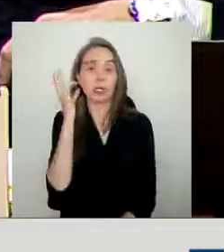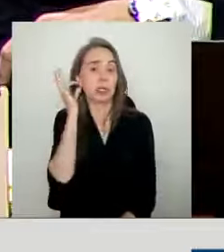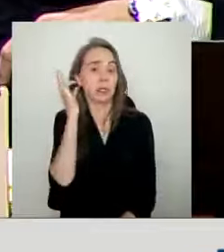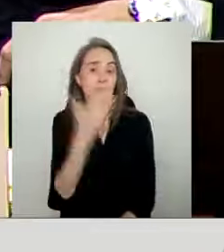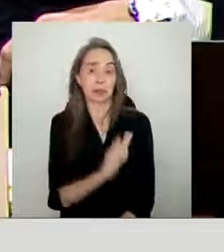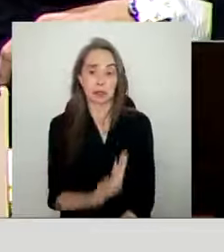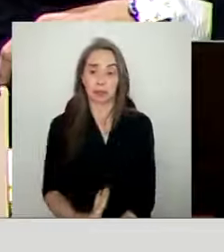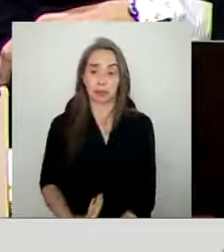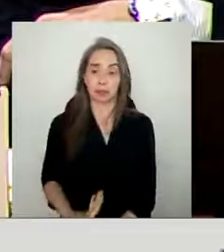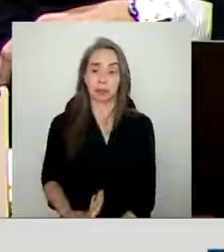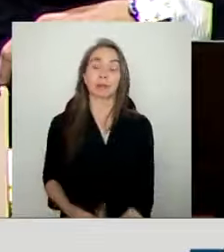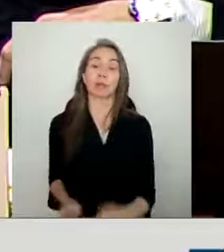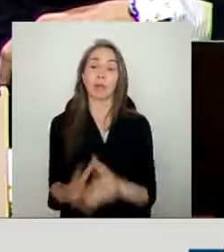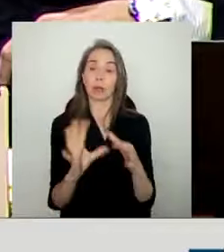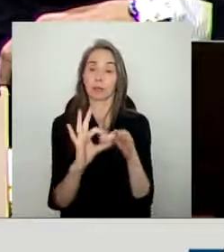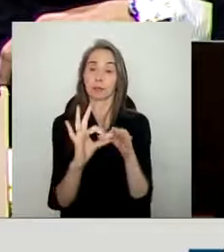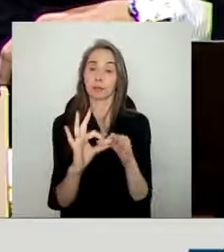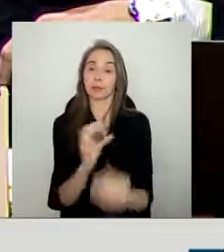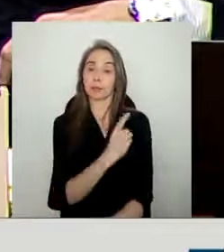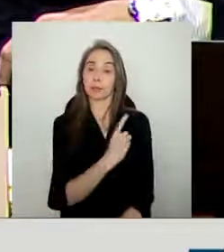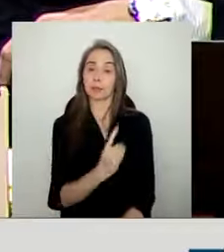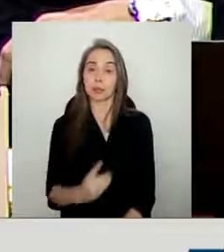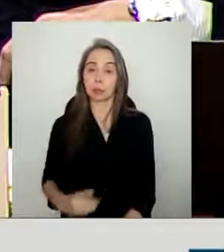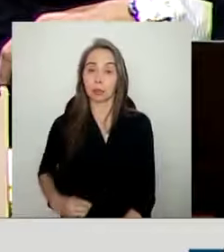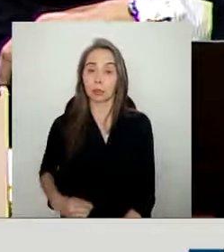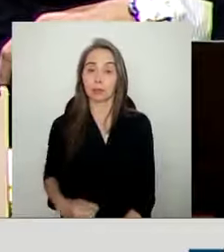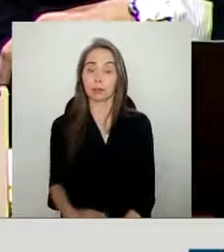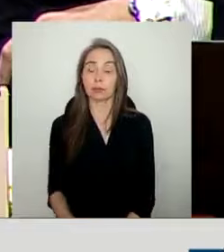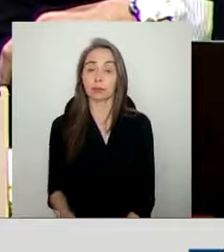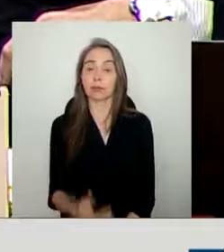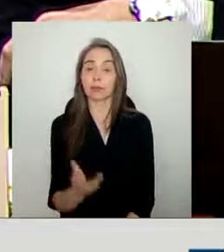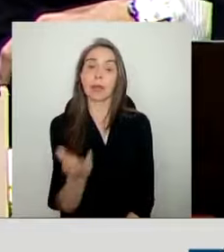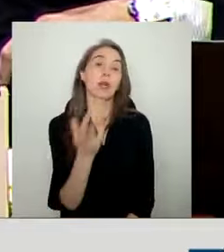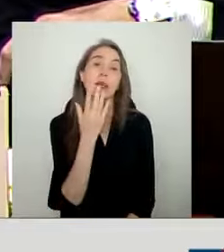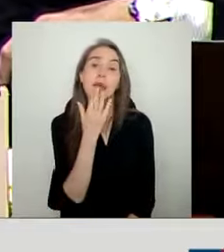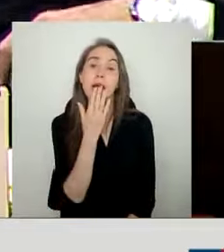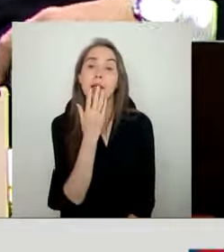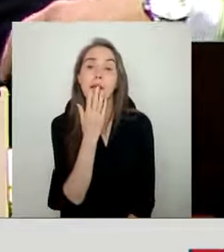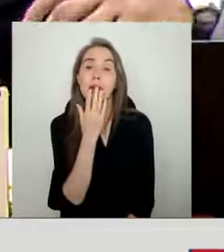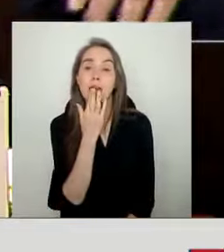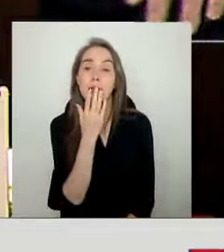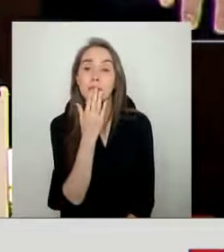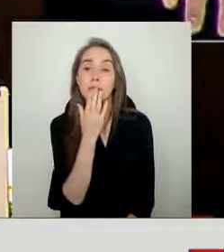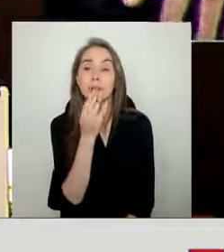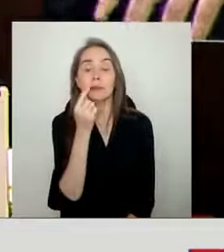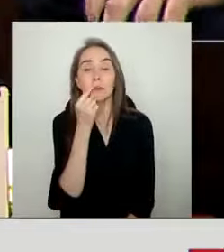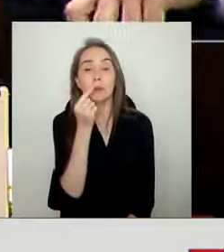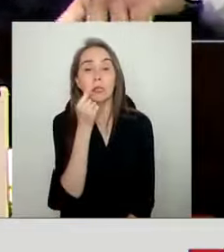muchas gracias diputado tiene la palabra el